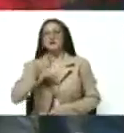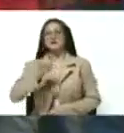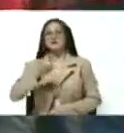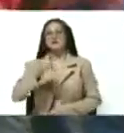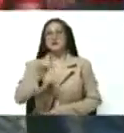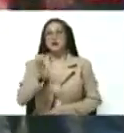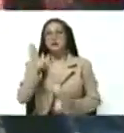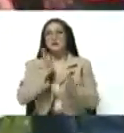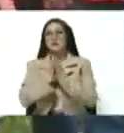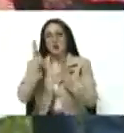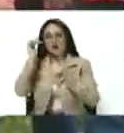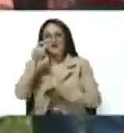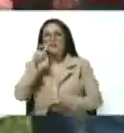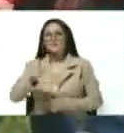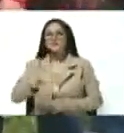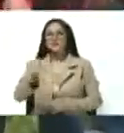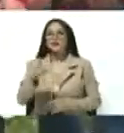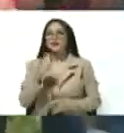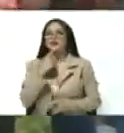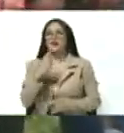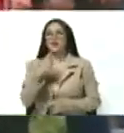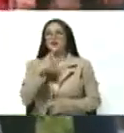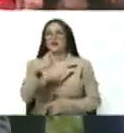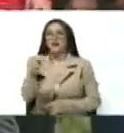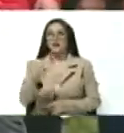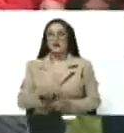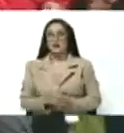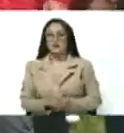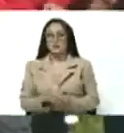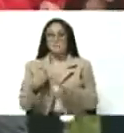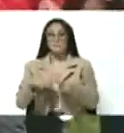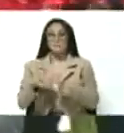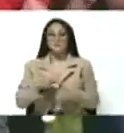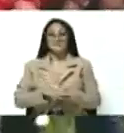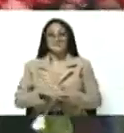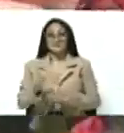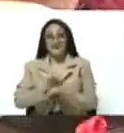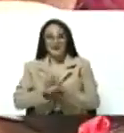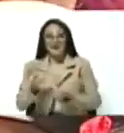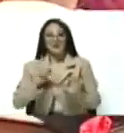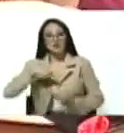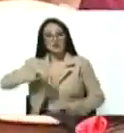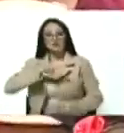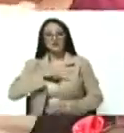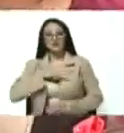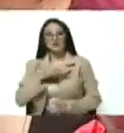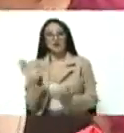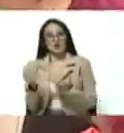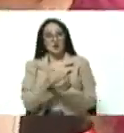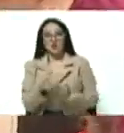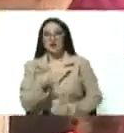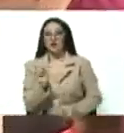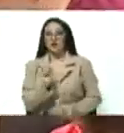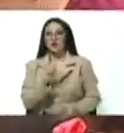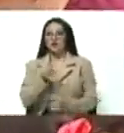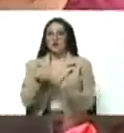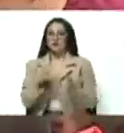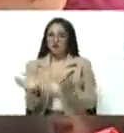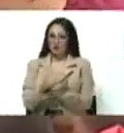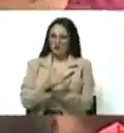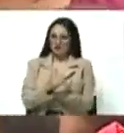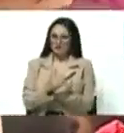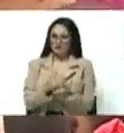favor. Yo no los estoy negando. Pero no porque haya casos graves nosotros nos vamos a esconder. Un revolucionario